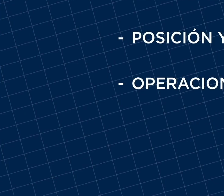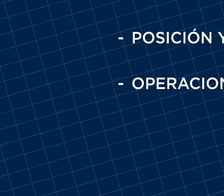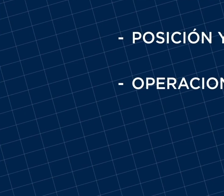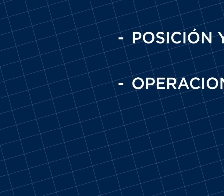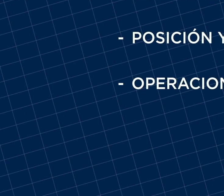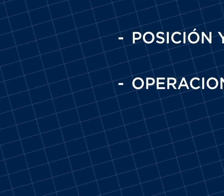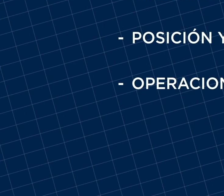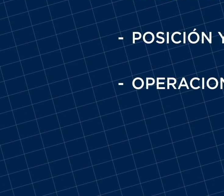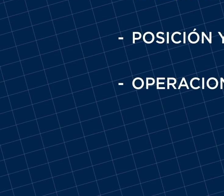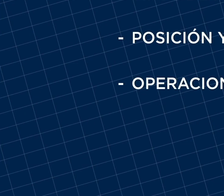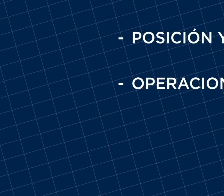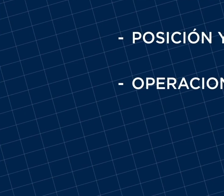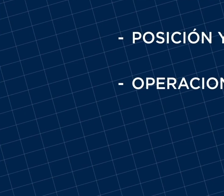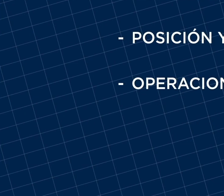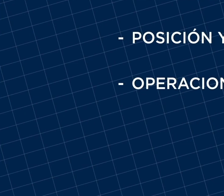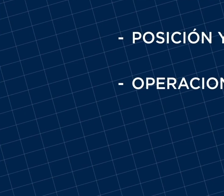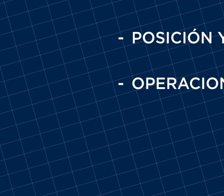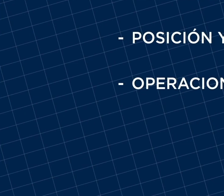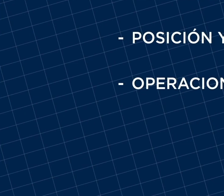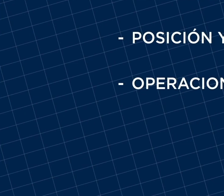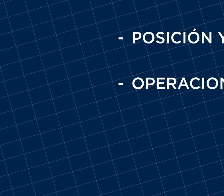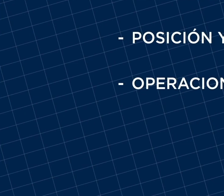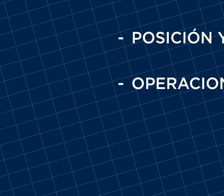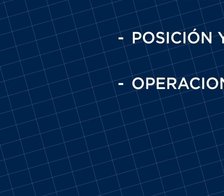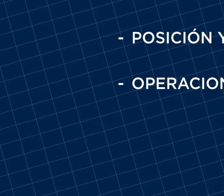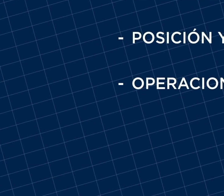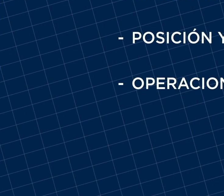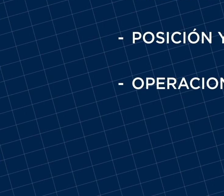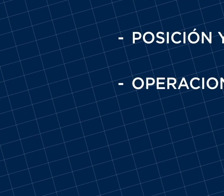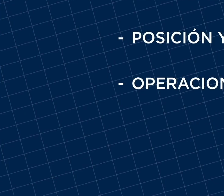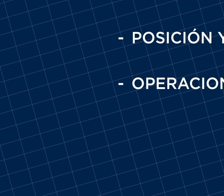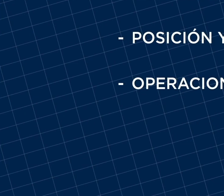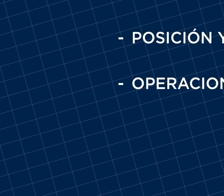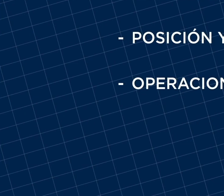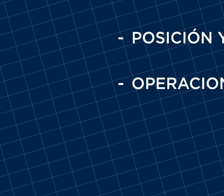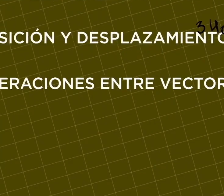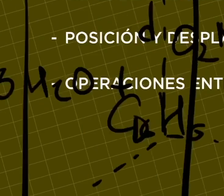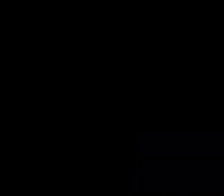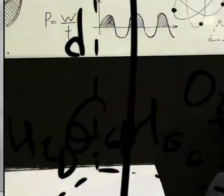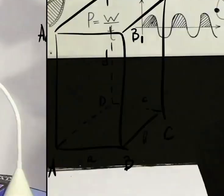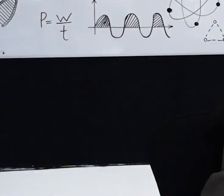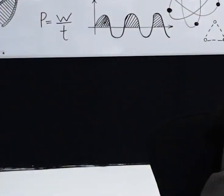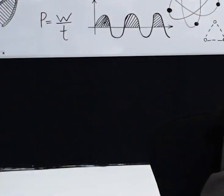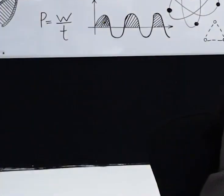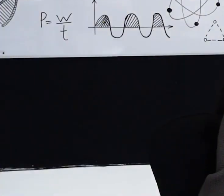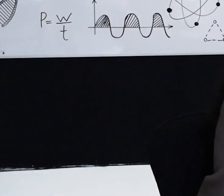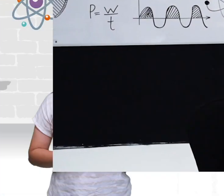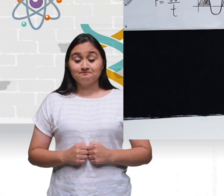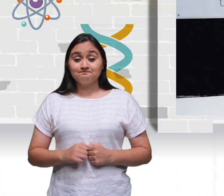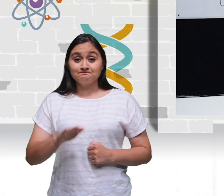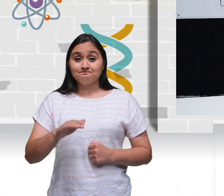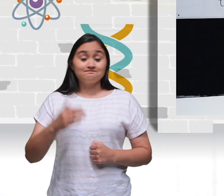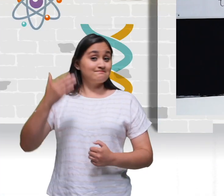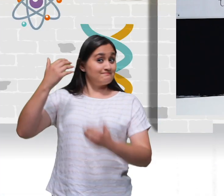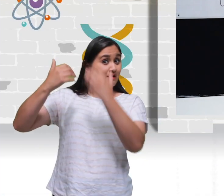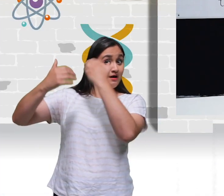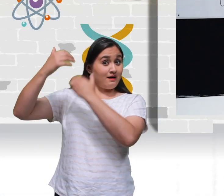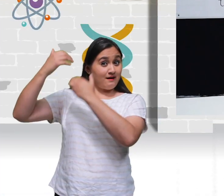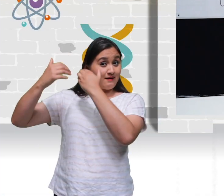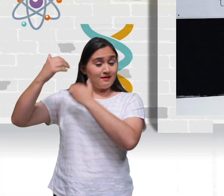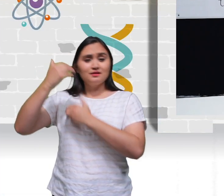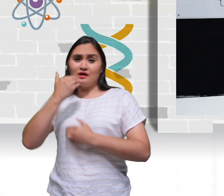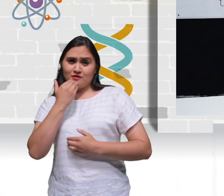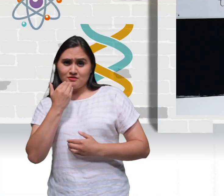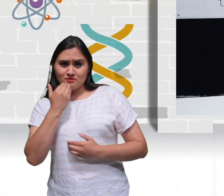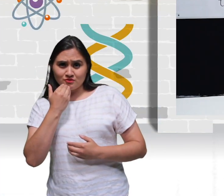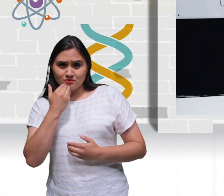sobre posición y desplazamiento, conocer las operaciones entre vectores. La historia nos cuenta